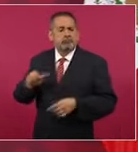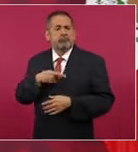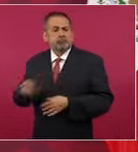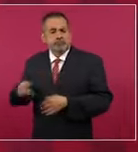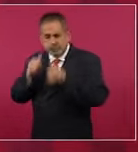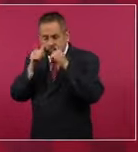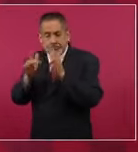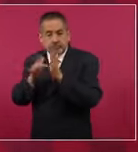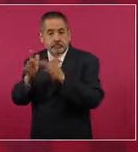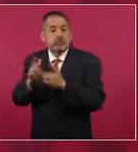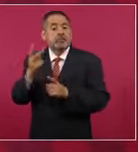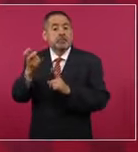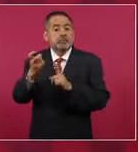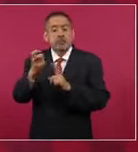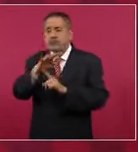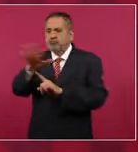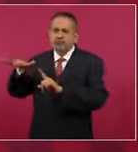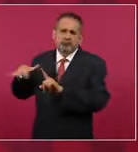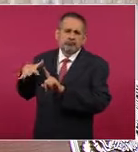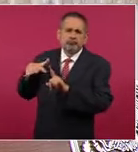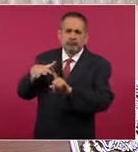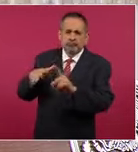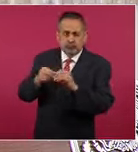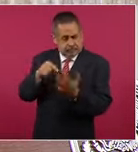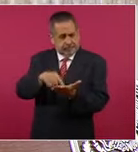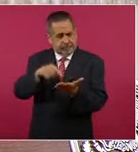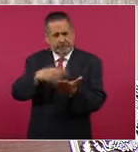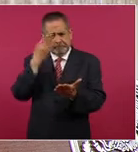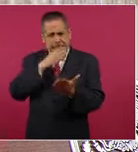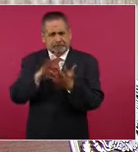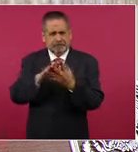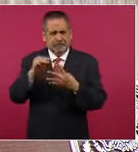lo seguían y lo espiaban, y eso está en los evangelios,